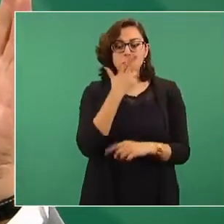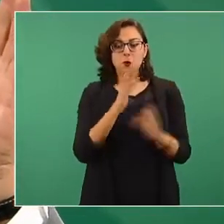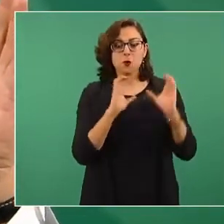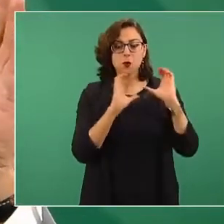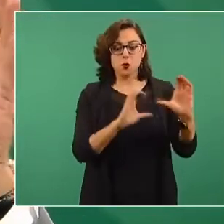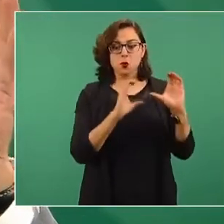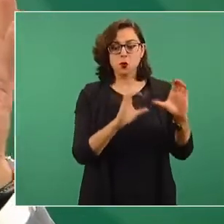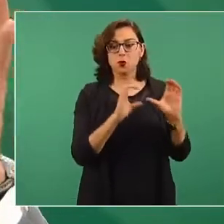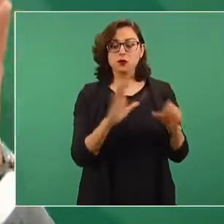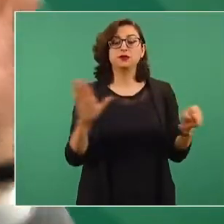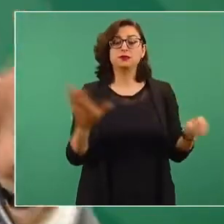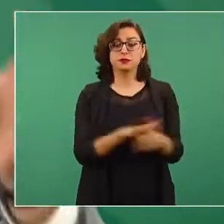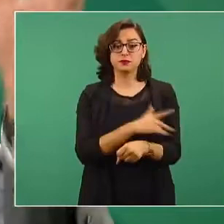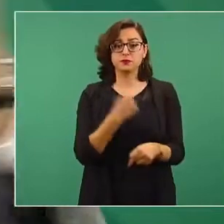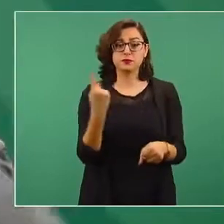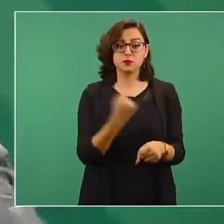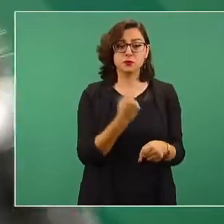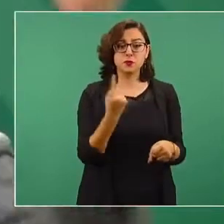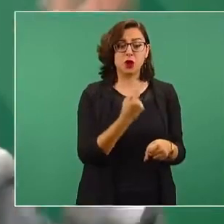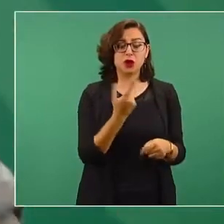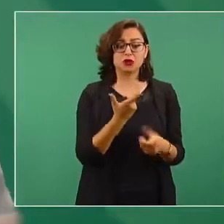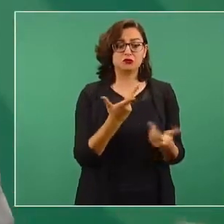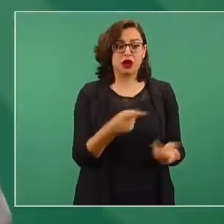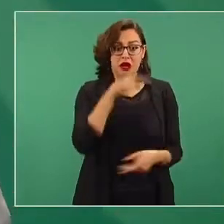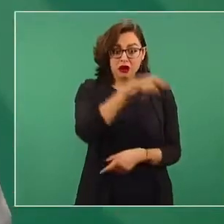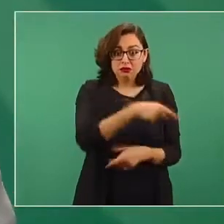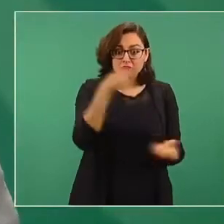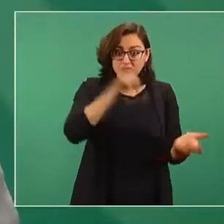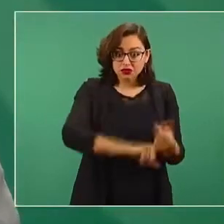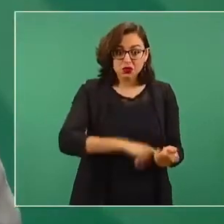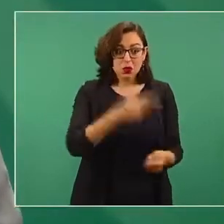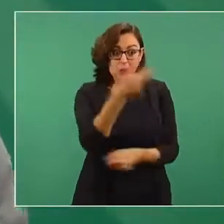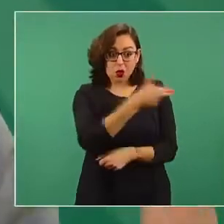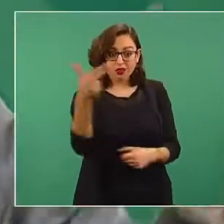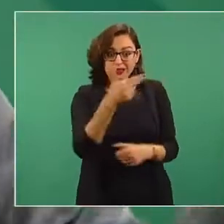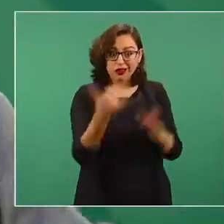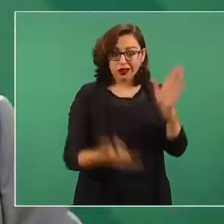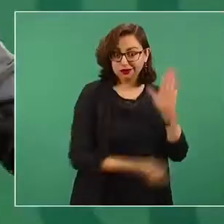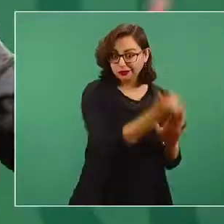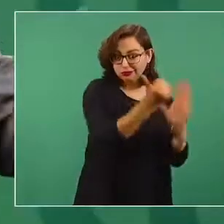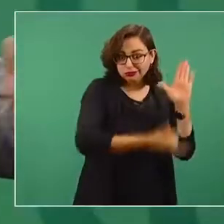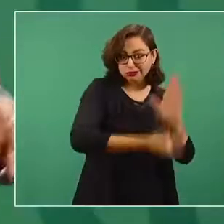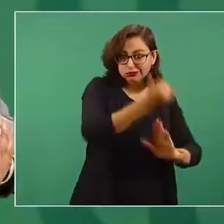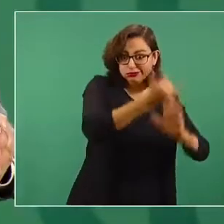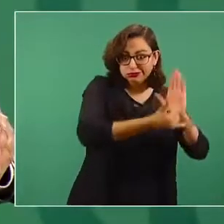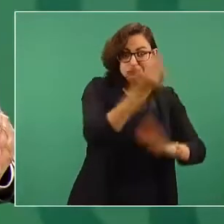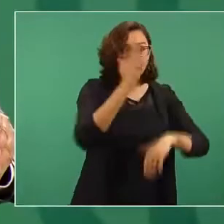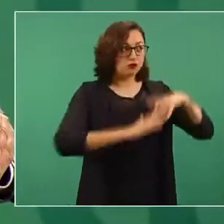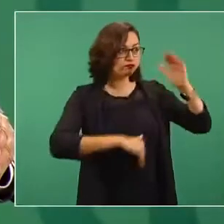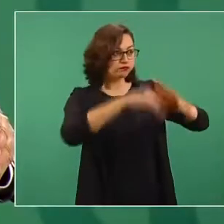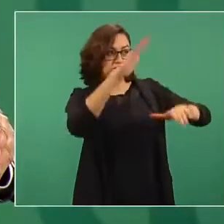porque no es para hacer hoteles, no es para construir,